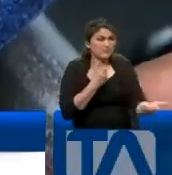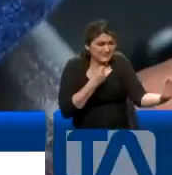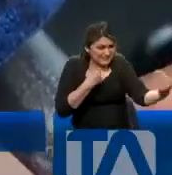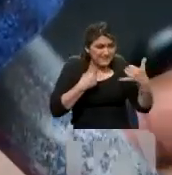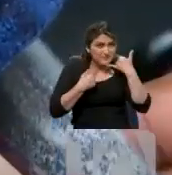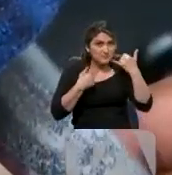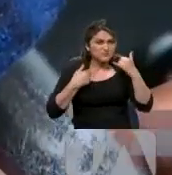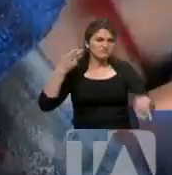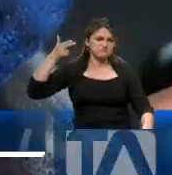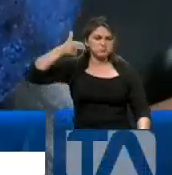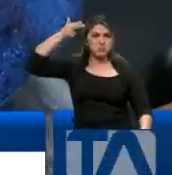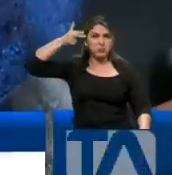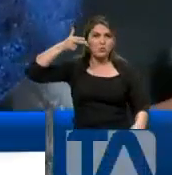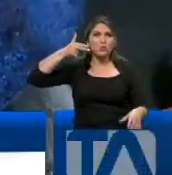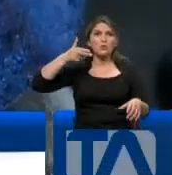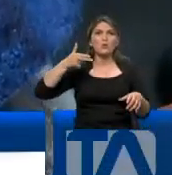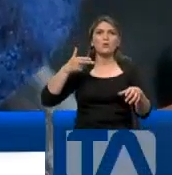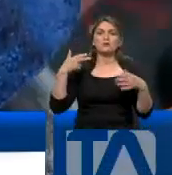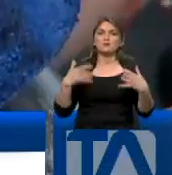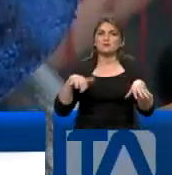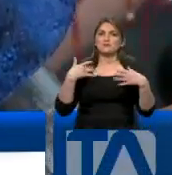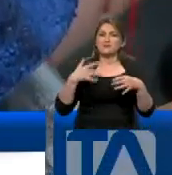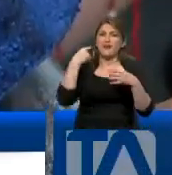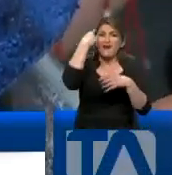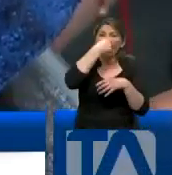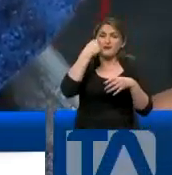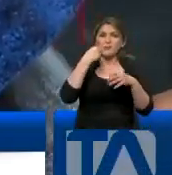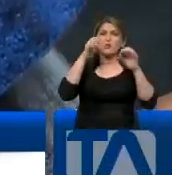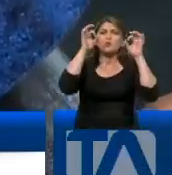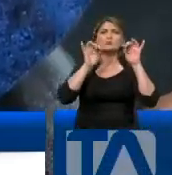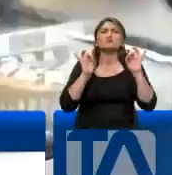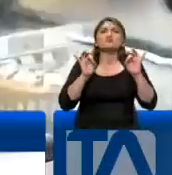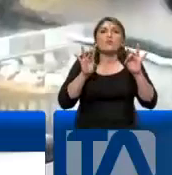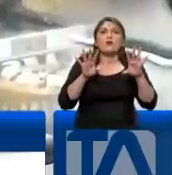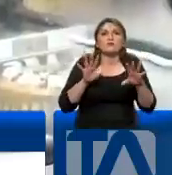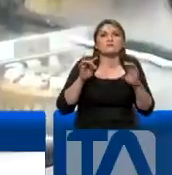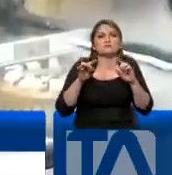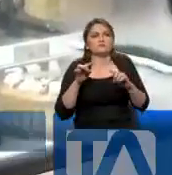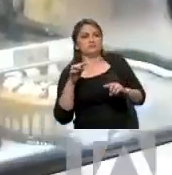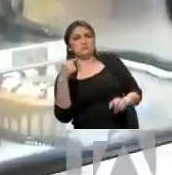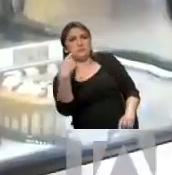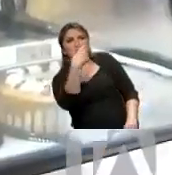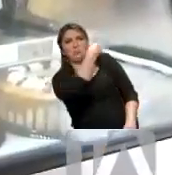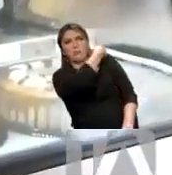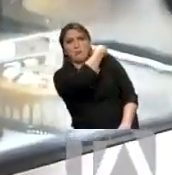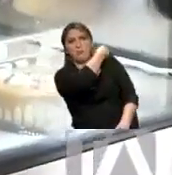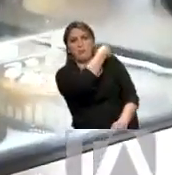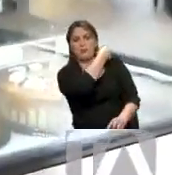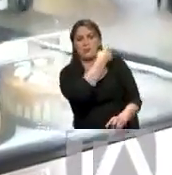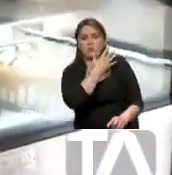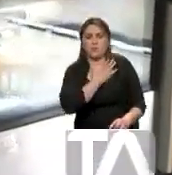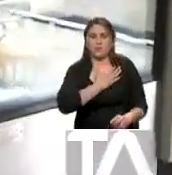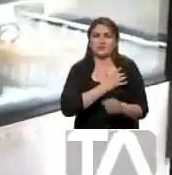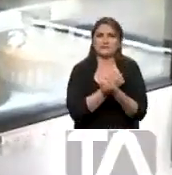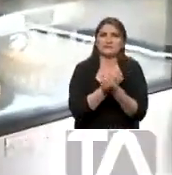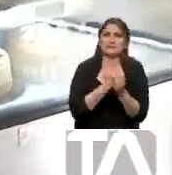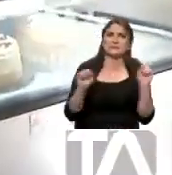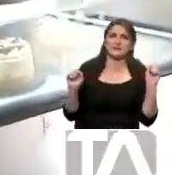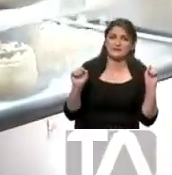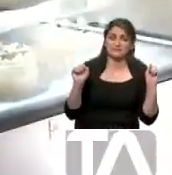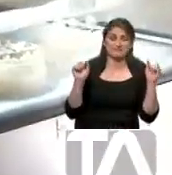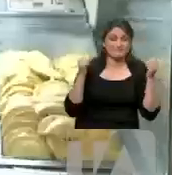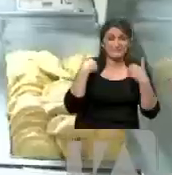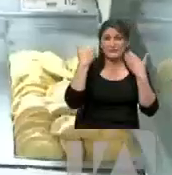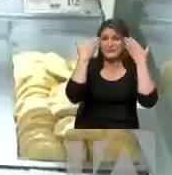tipo le disparó en dirección hacia la cara, pero como el tipo logró esquivarlo, entonces no pasó nada. O sea, preocupa porque esta gente